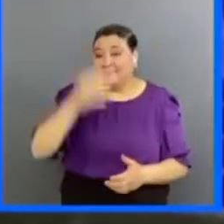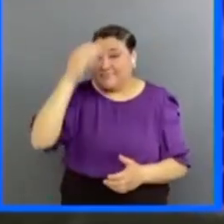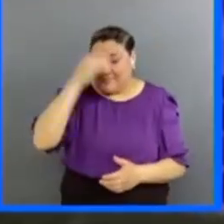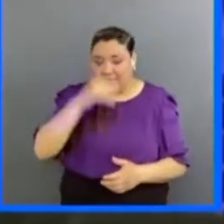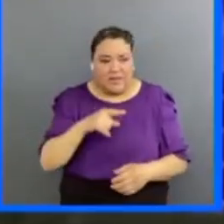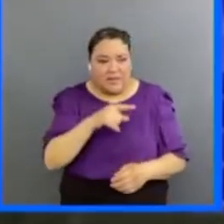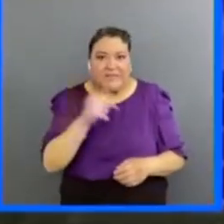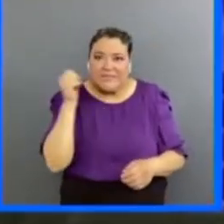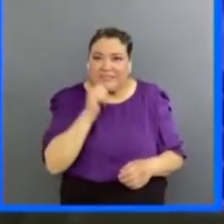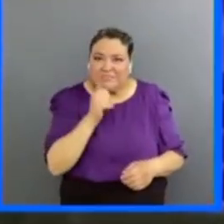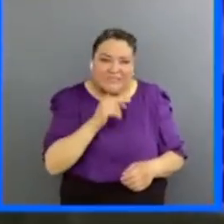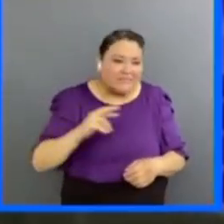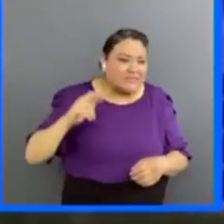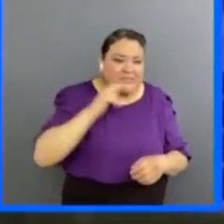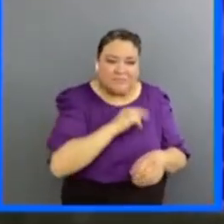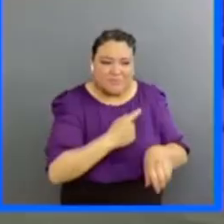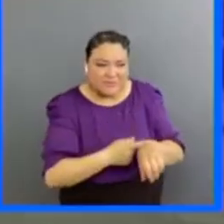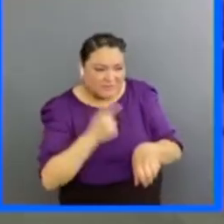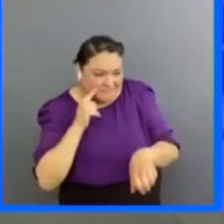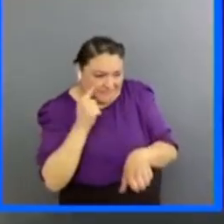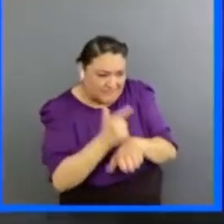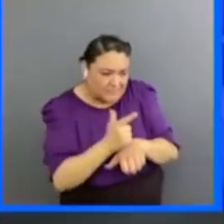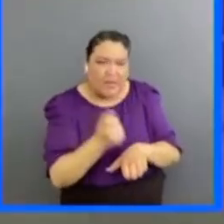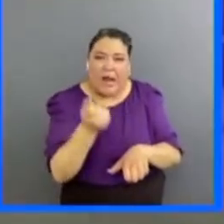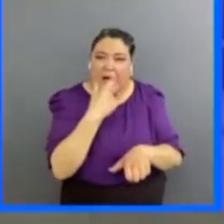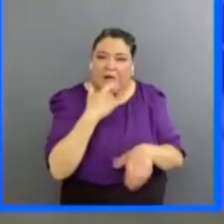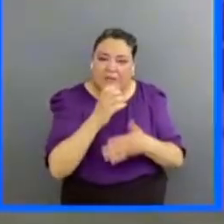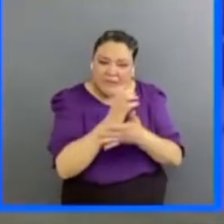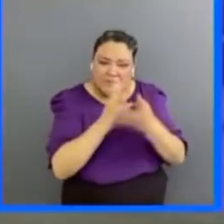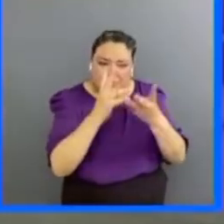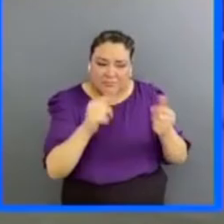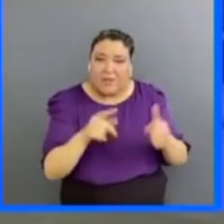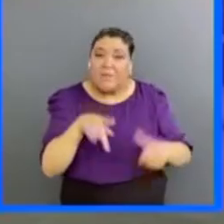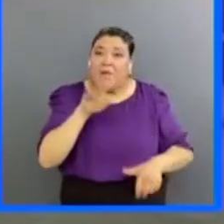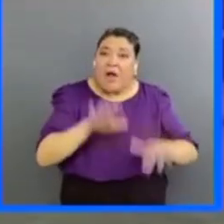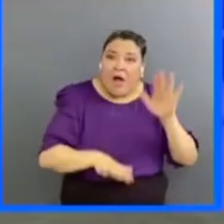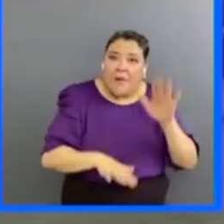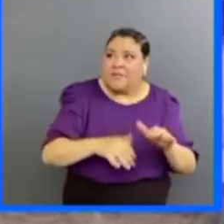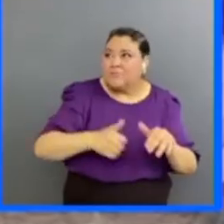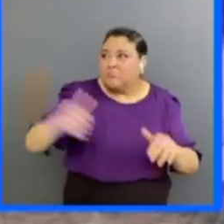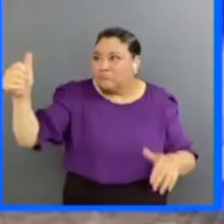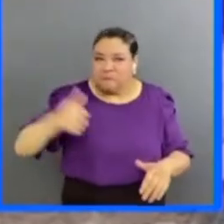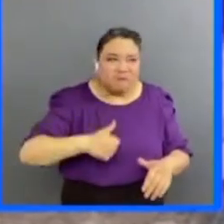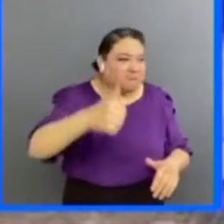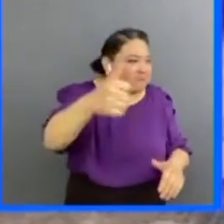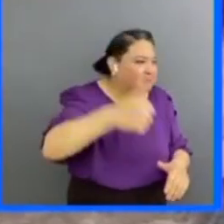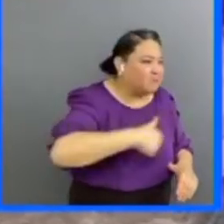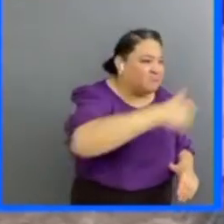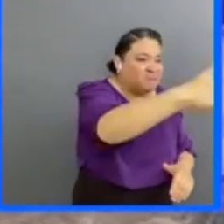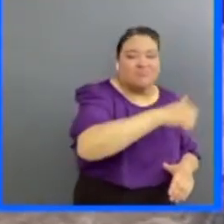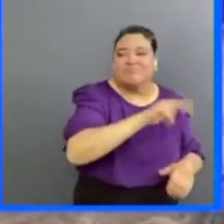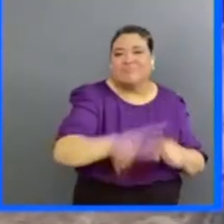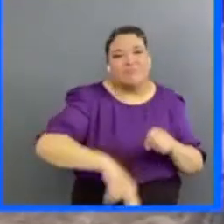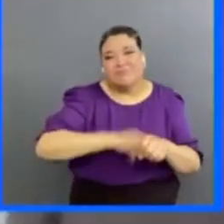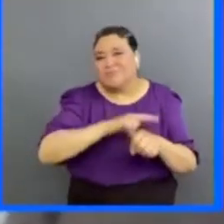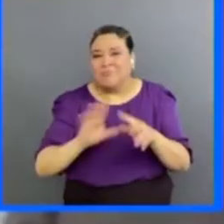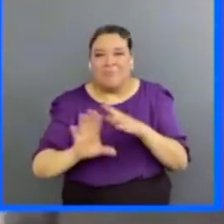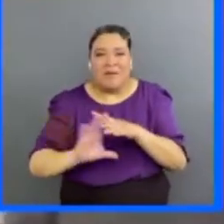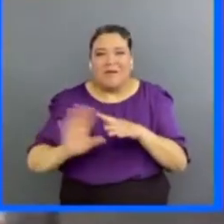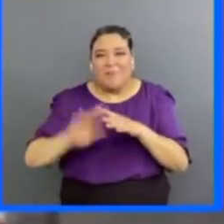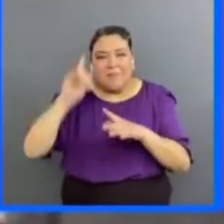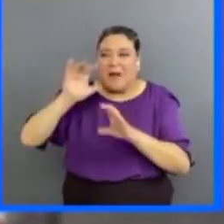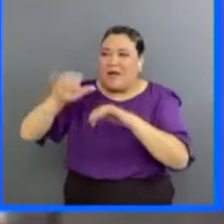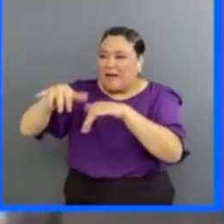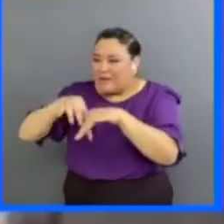clave para mejorar el pronóstico, pero muchas veces se interrumpe el tratamiento por la migración temporal en busca de empleo y en el caso